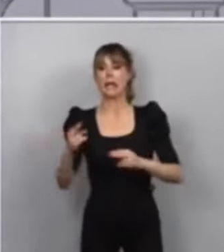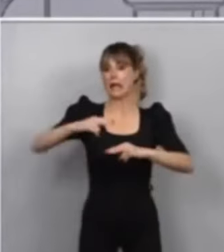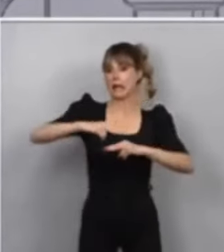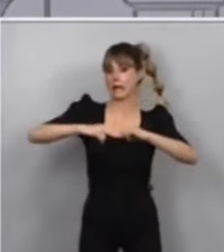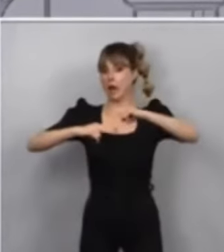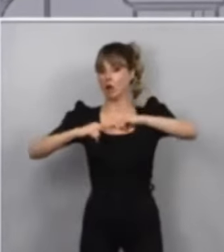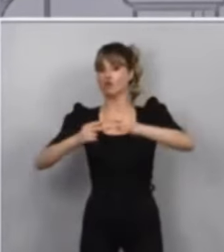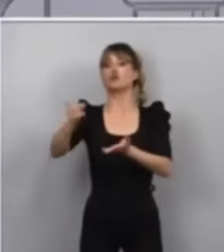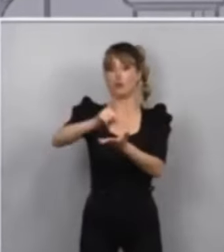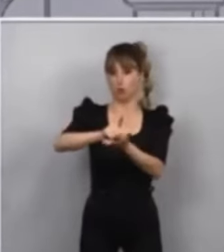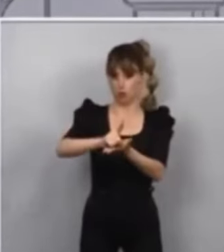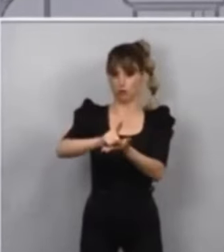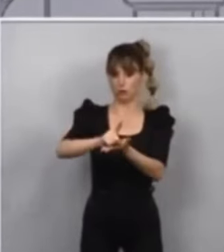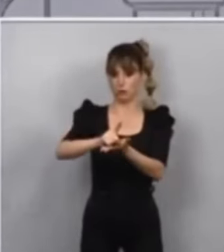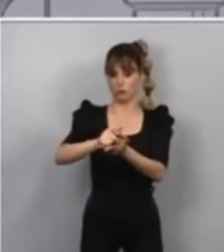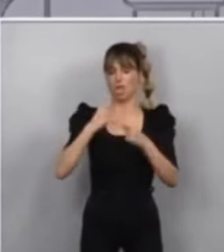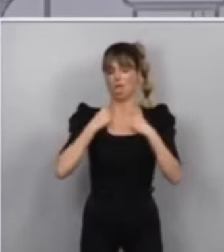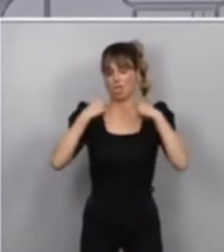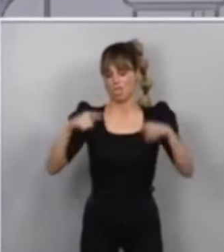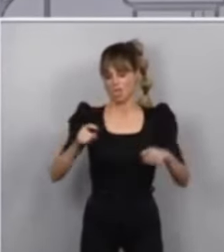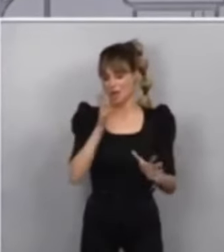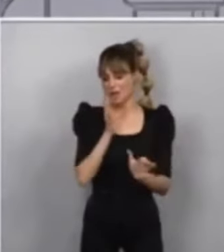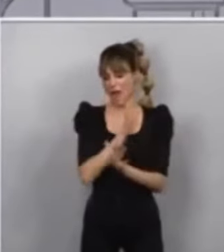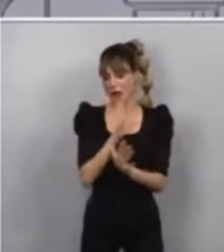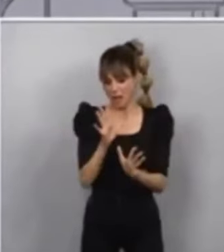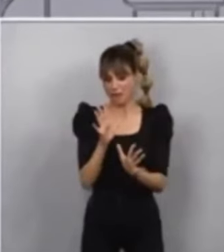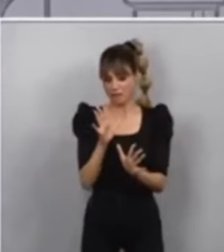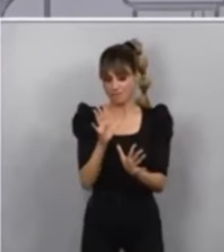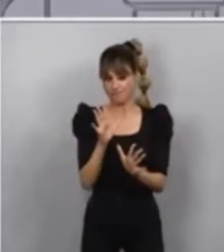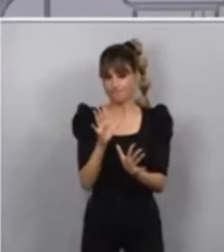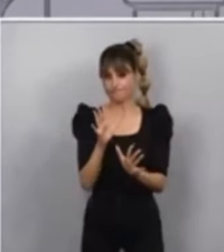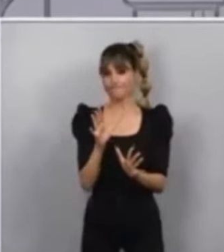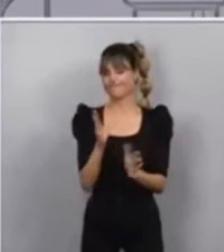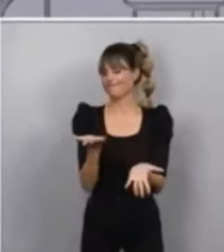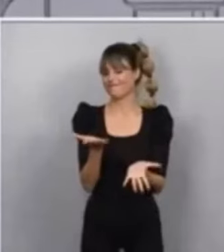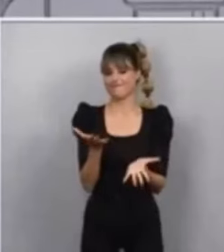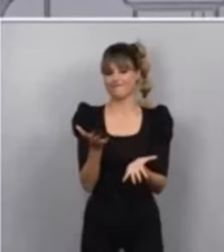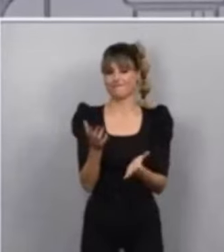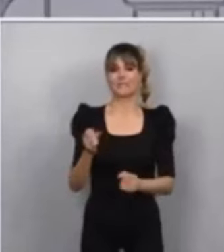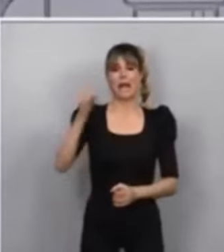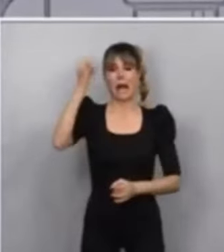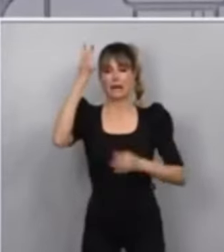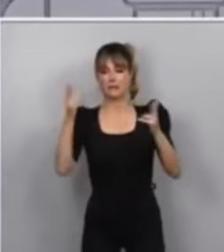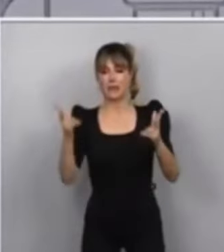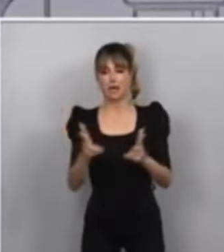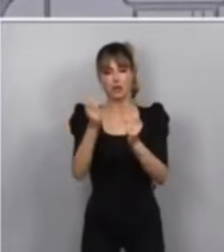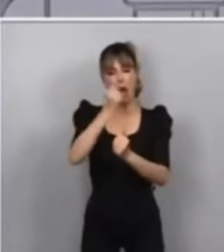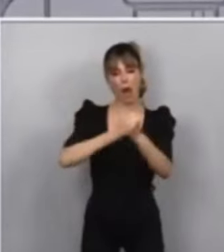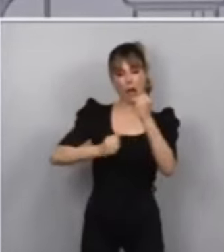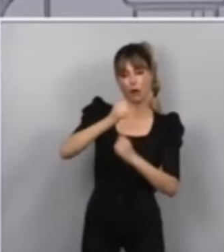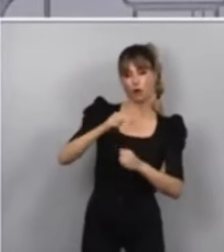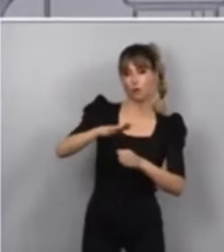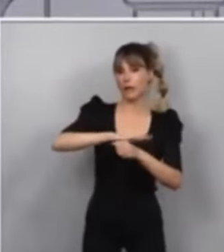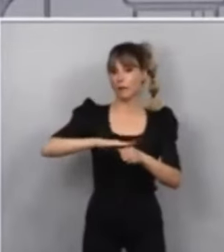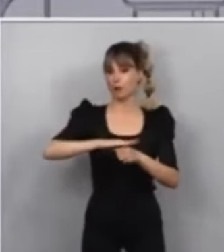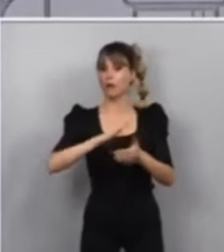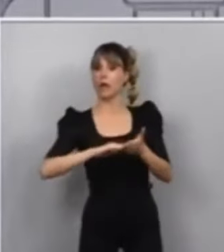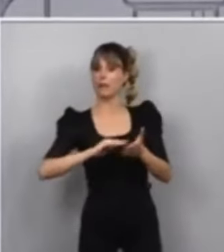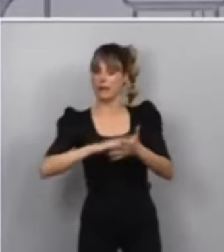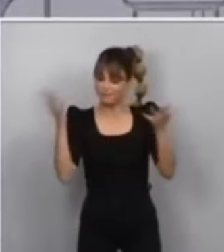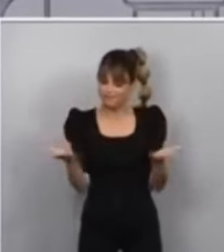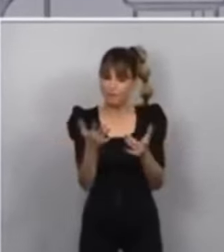reconstruir desde esta tragedia y a relanzar la actividad económica y social de la provincia fundamentalmente de valencia